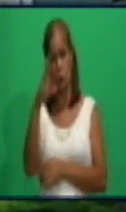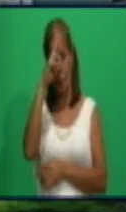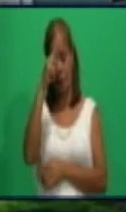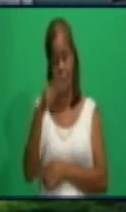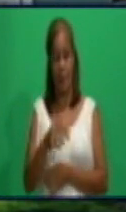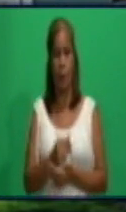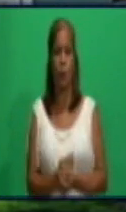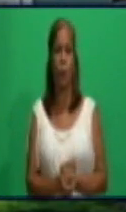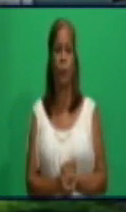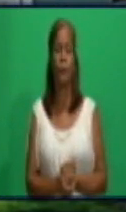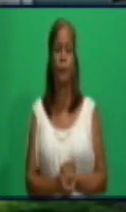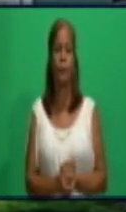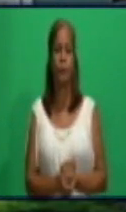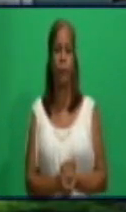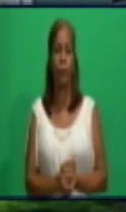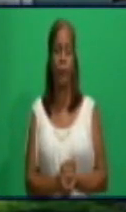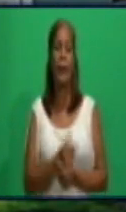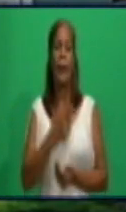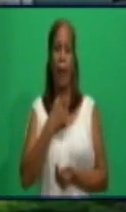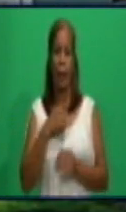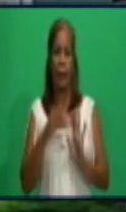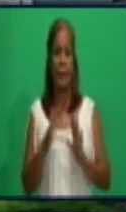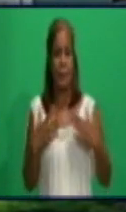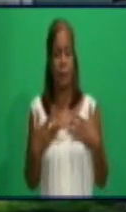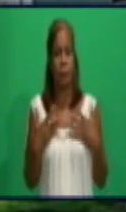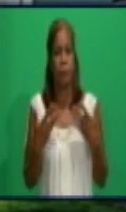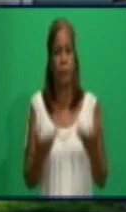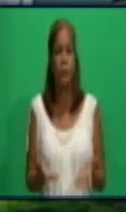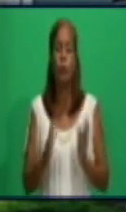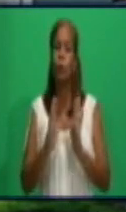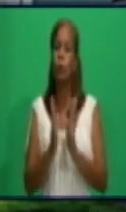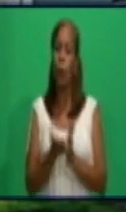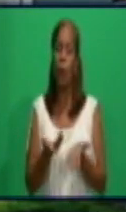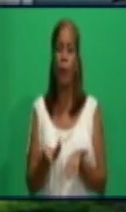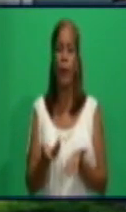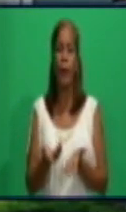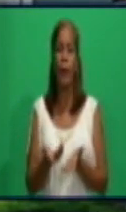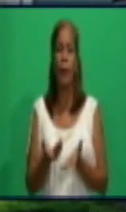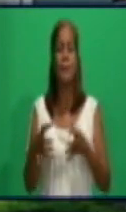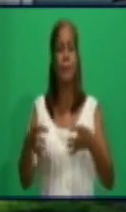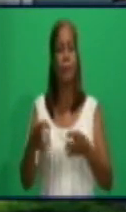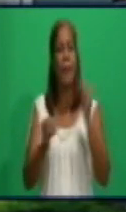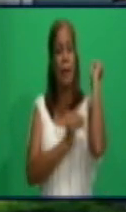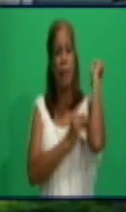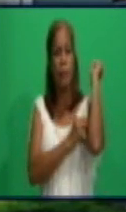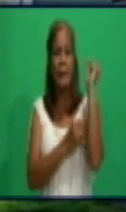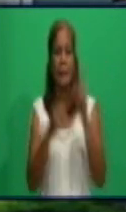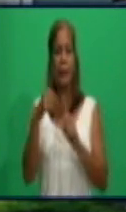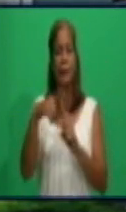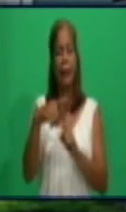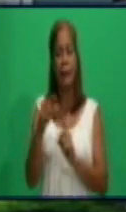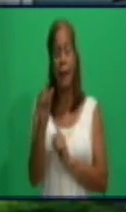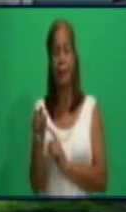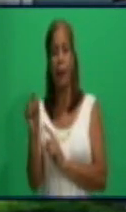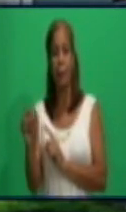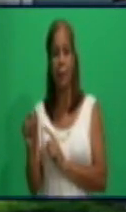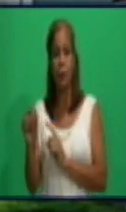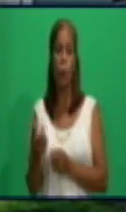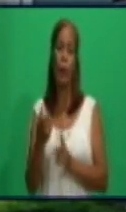con, digamos, la disponibilidad de fuerza técnica y de los recursos necesarios para seguir enfrentando este rebrote de la